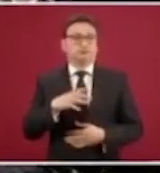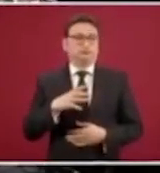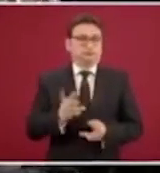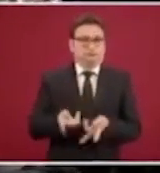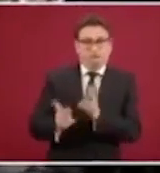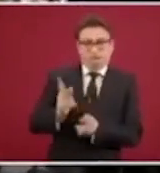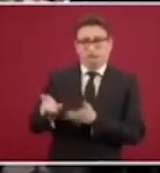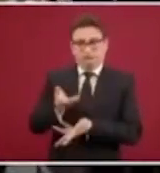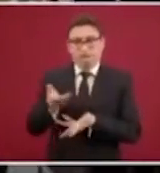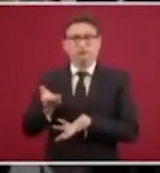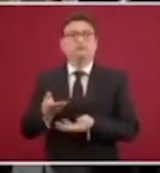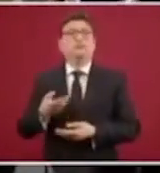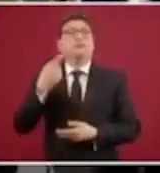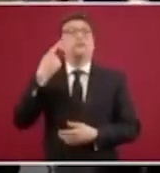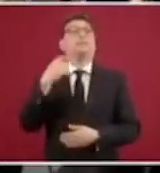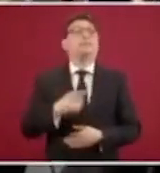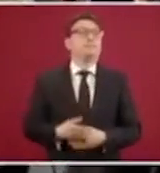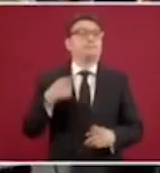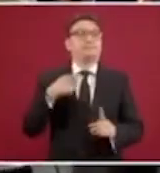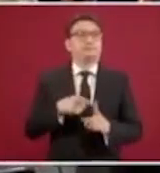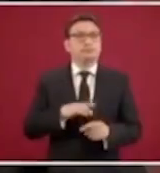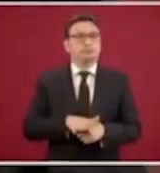pláticas para,